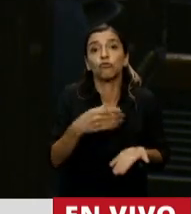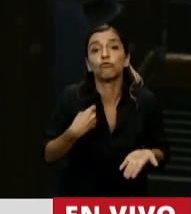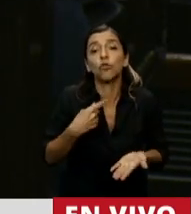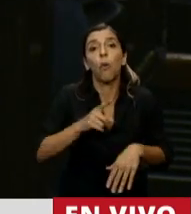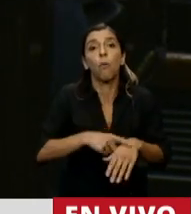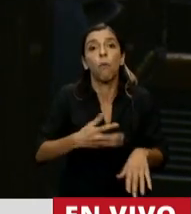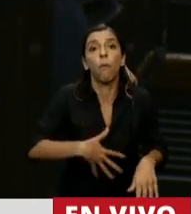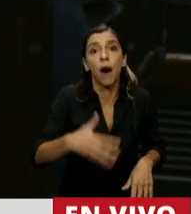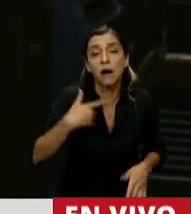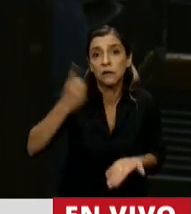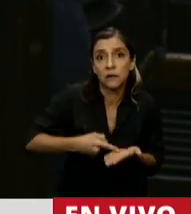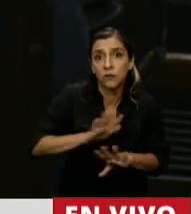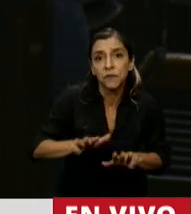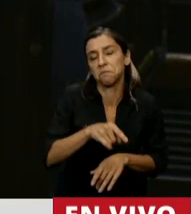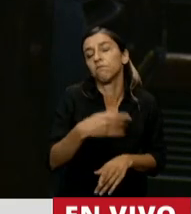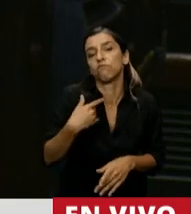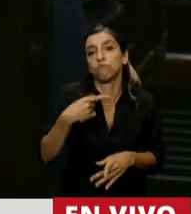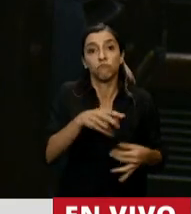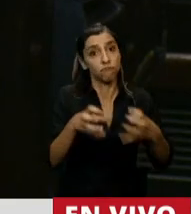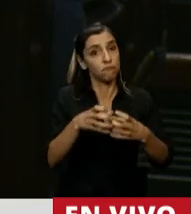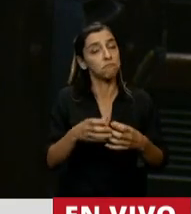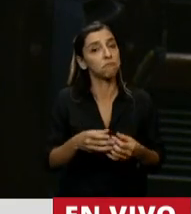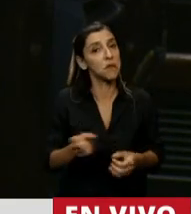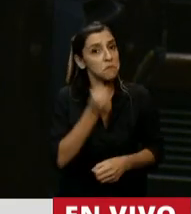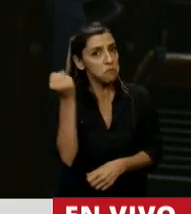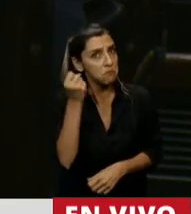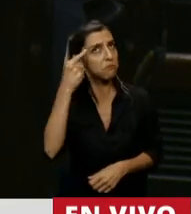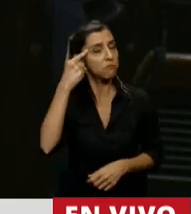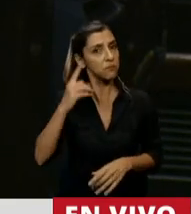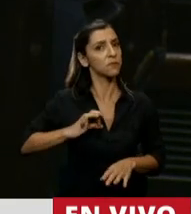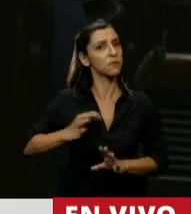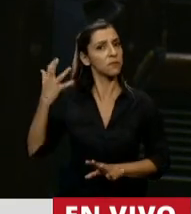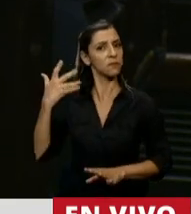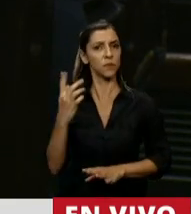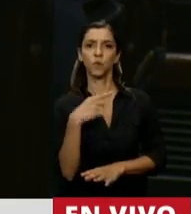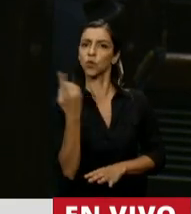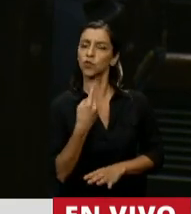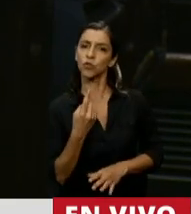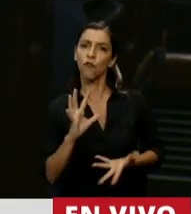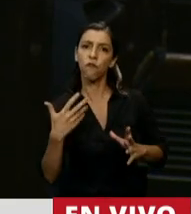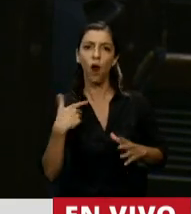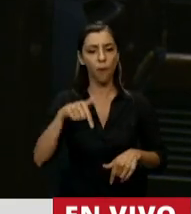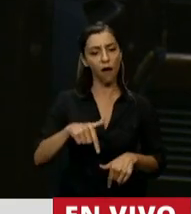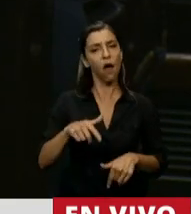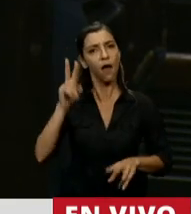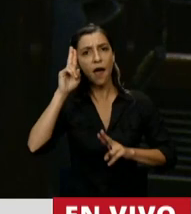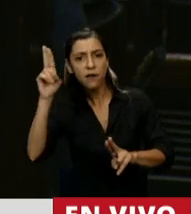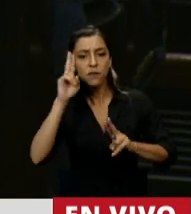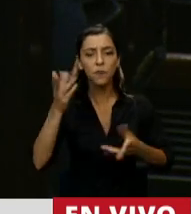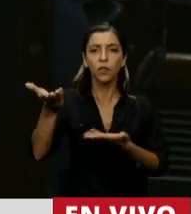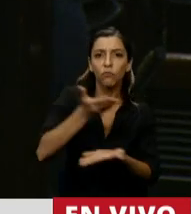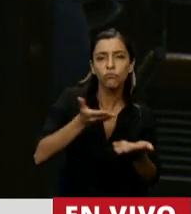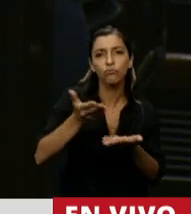el transcurso de estos años hayamos crecido con respecto a lo que es el respeto en el tratamiento de cuestiones que nos